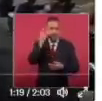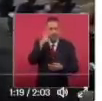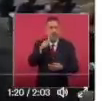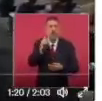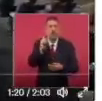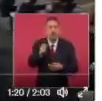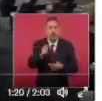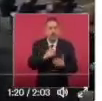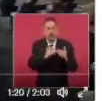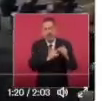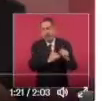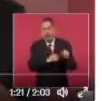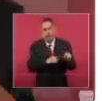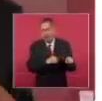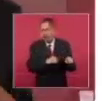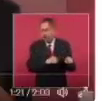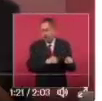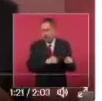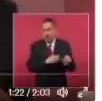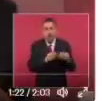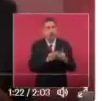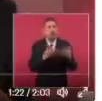para limitar